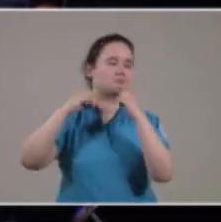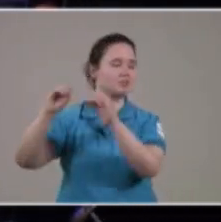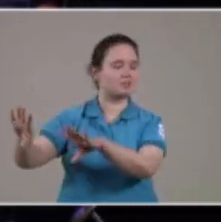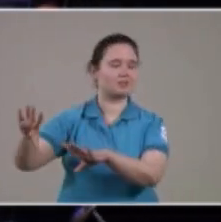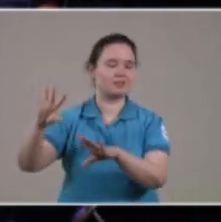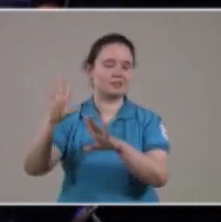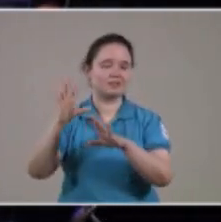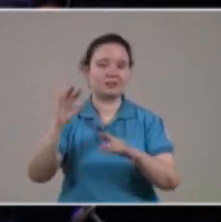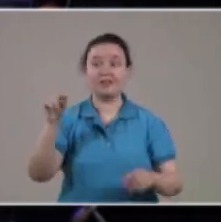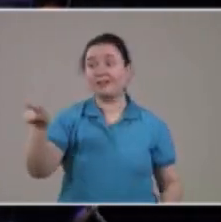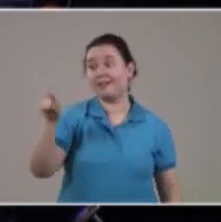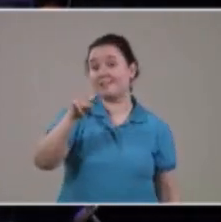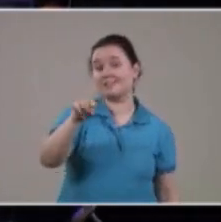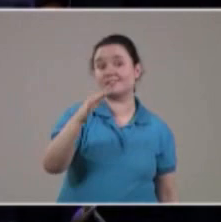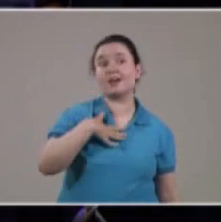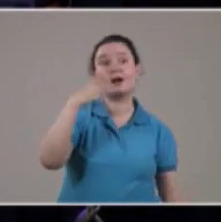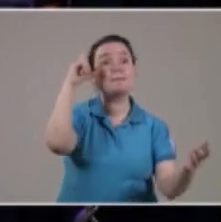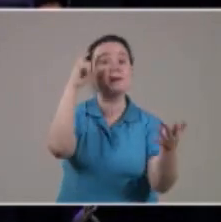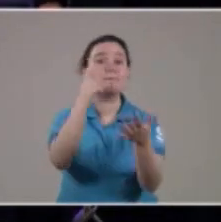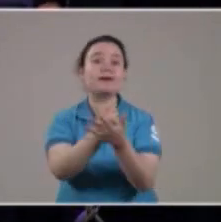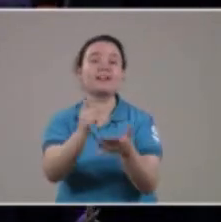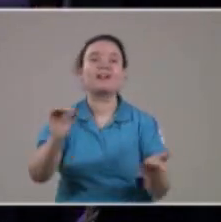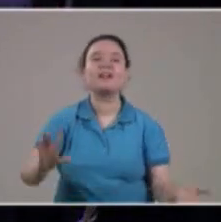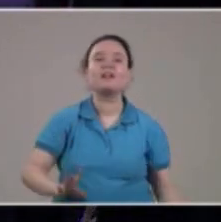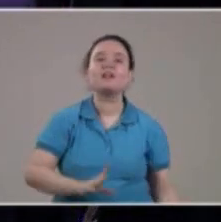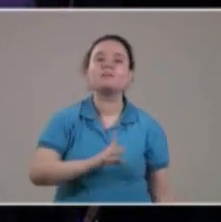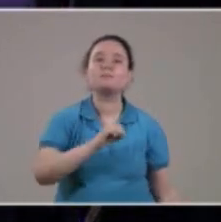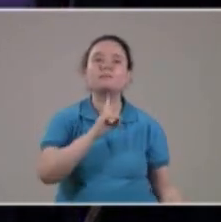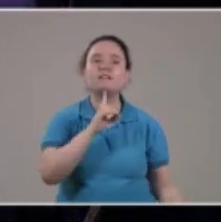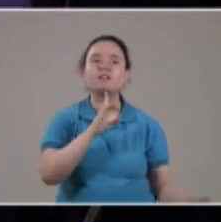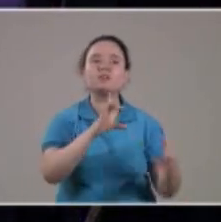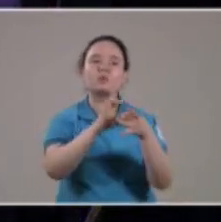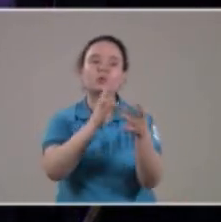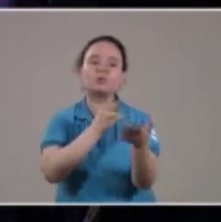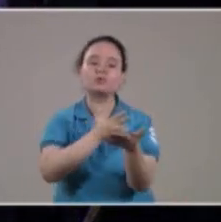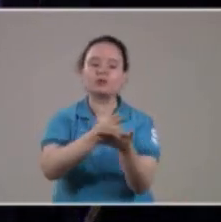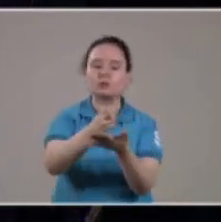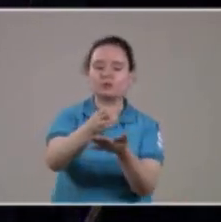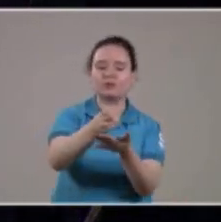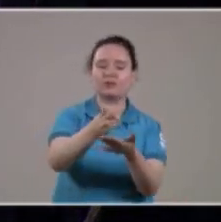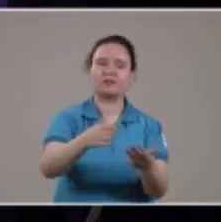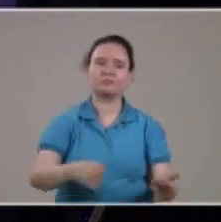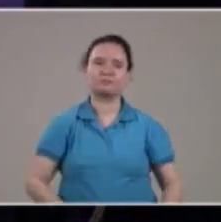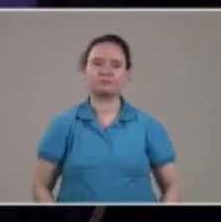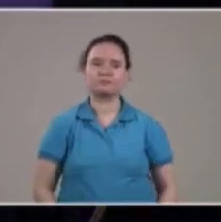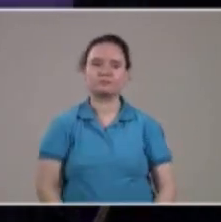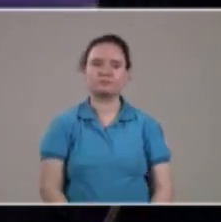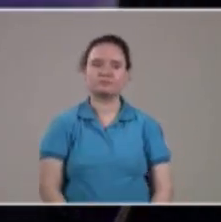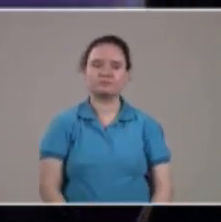ellas, ellas me considerarán a mí digno de honra.